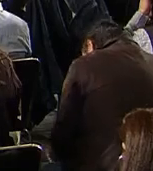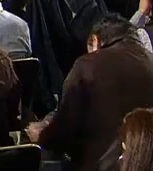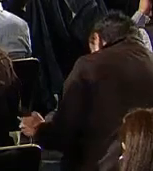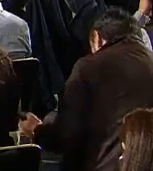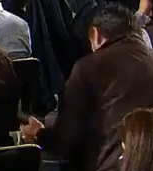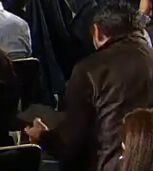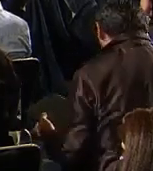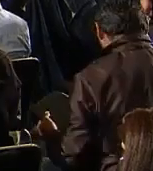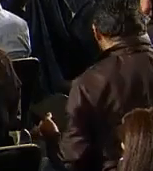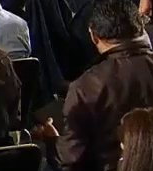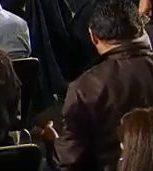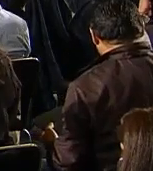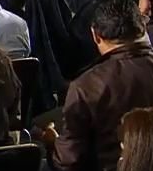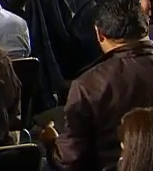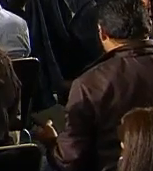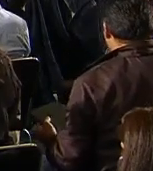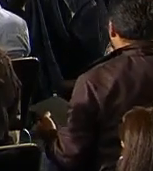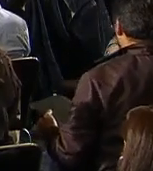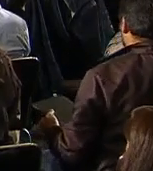Ánimo.